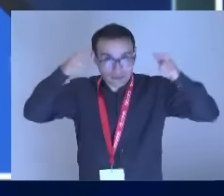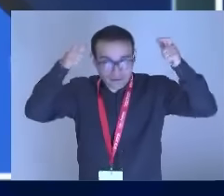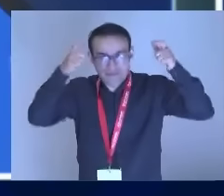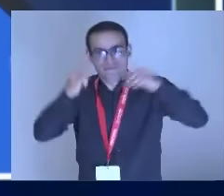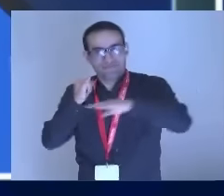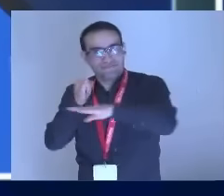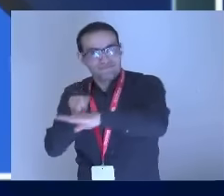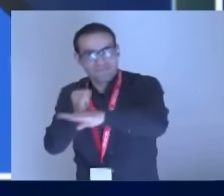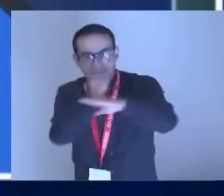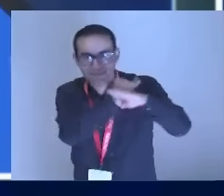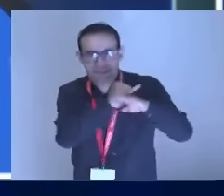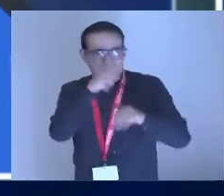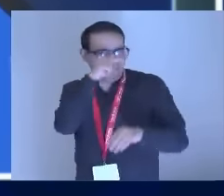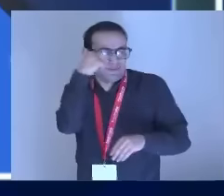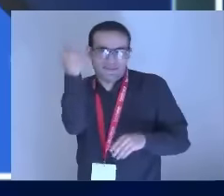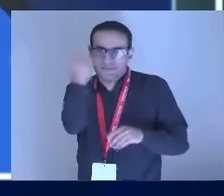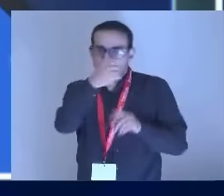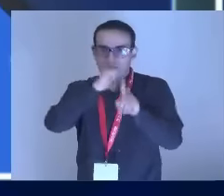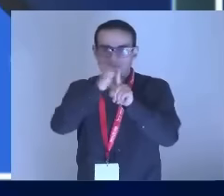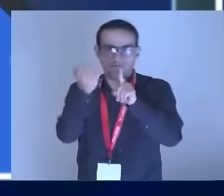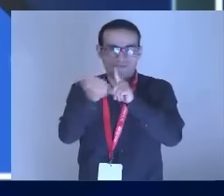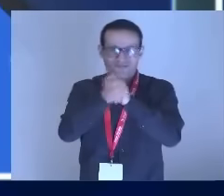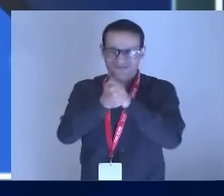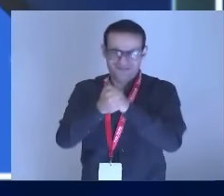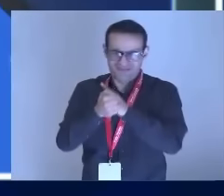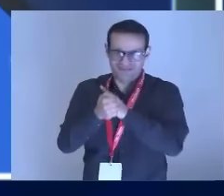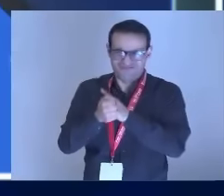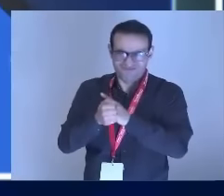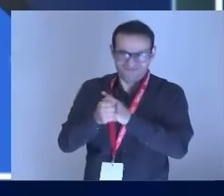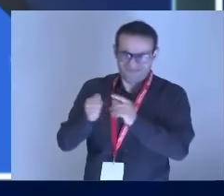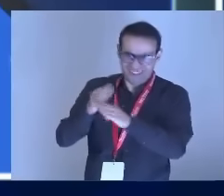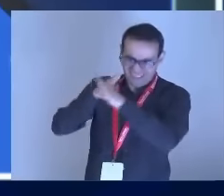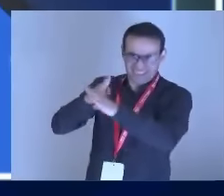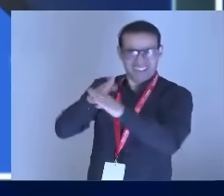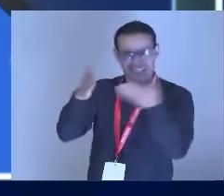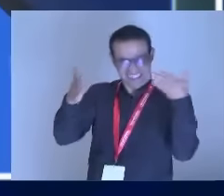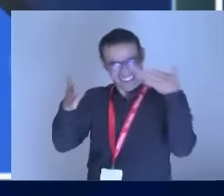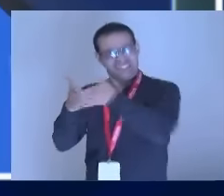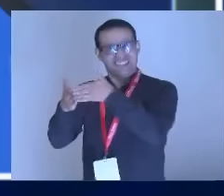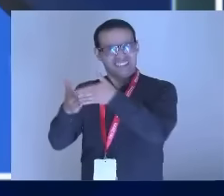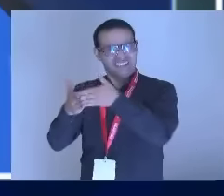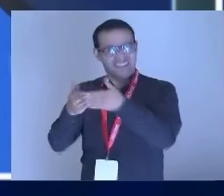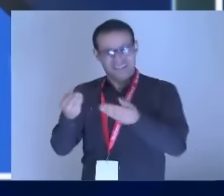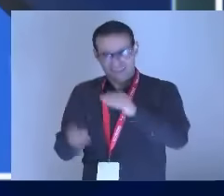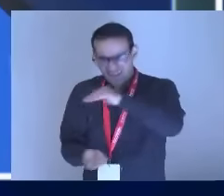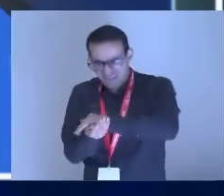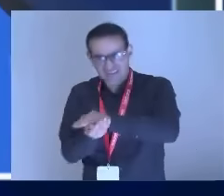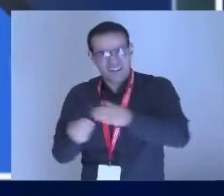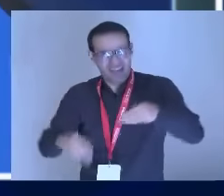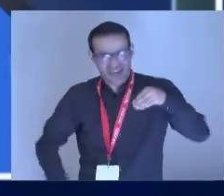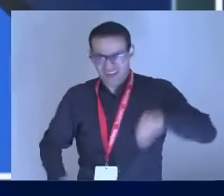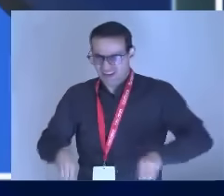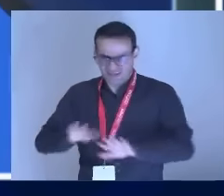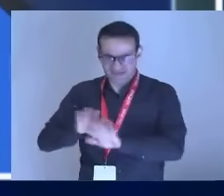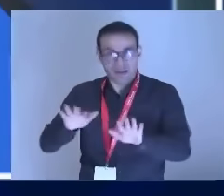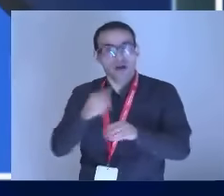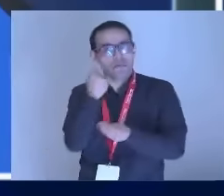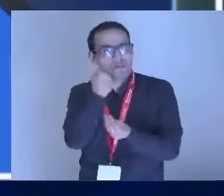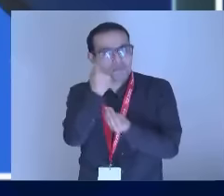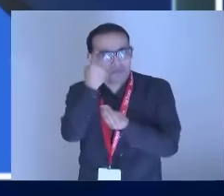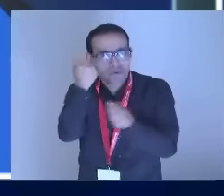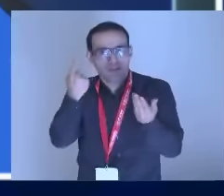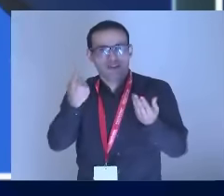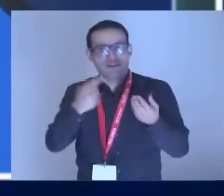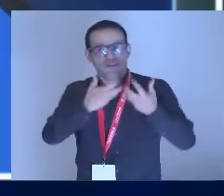la sociedad no podemos normalizar la los políticos toda clase de funcionarios y particulares